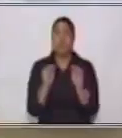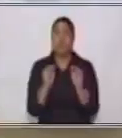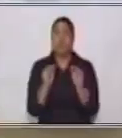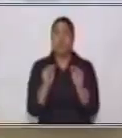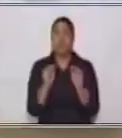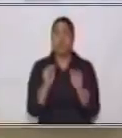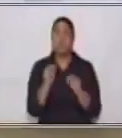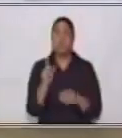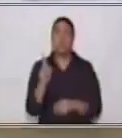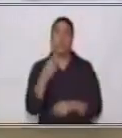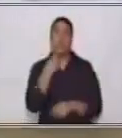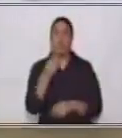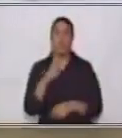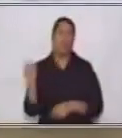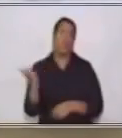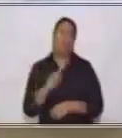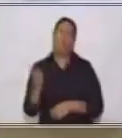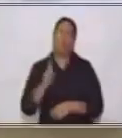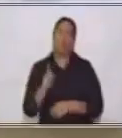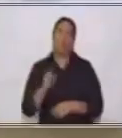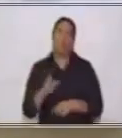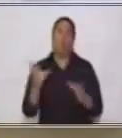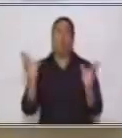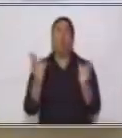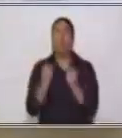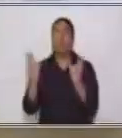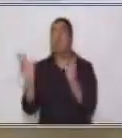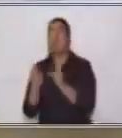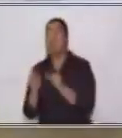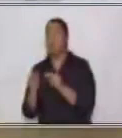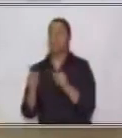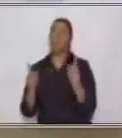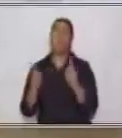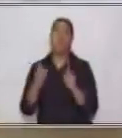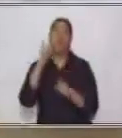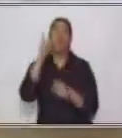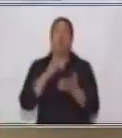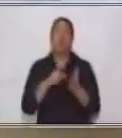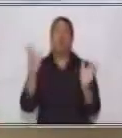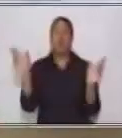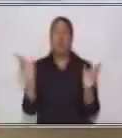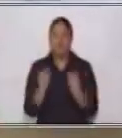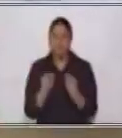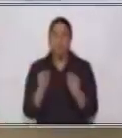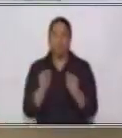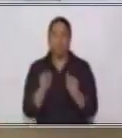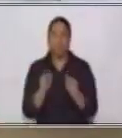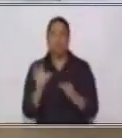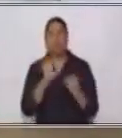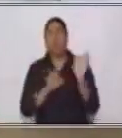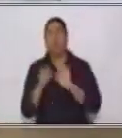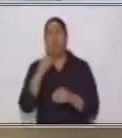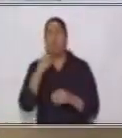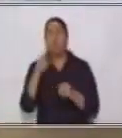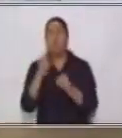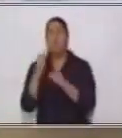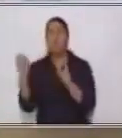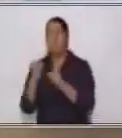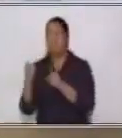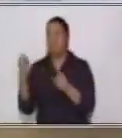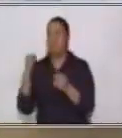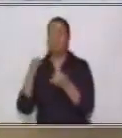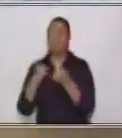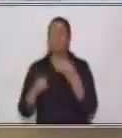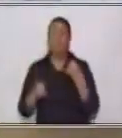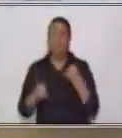ser un resumen, porque de por sí el resumen ya es breve. Estamos cometiendo un pleonasmo. O puede ser que digamos una conclusión final, únicamente